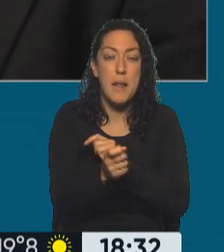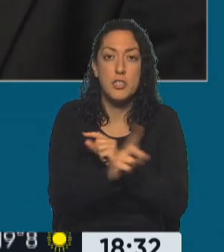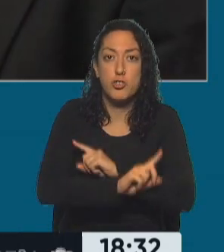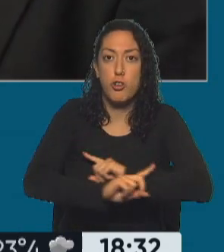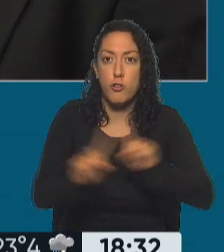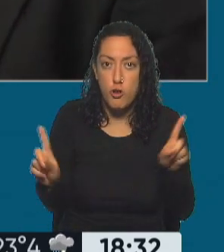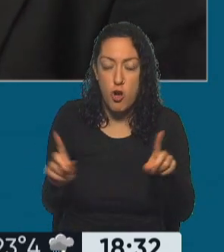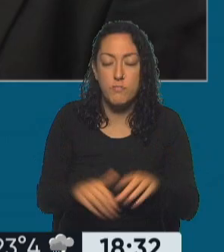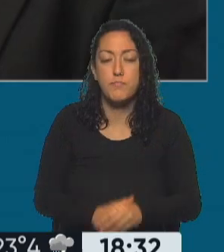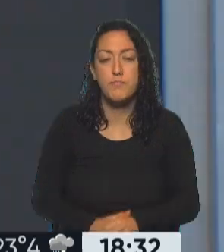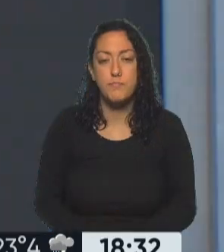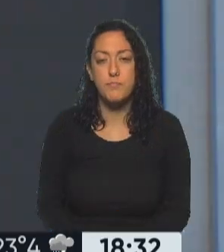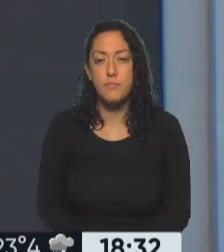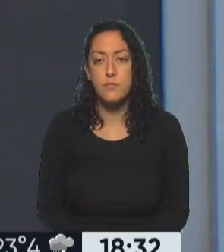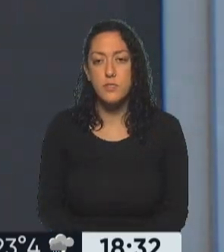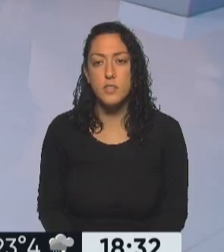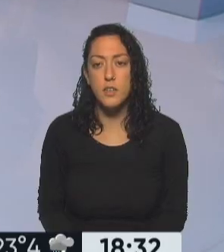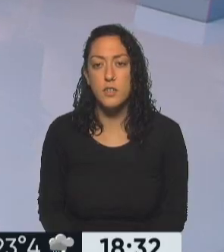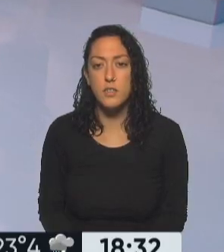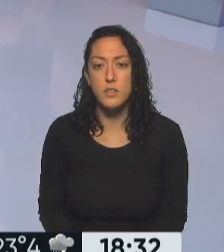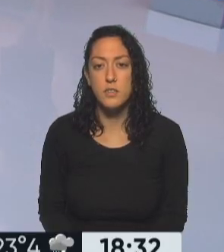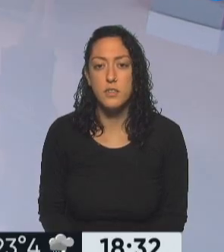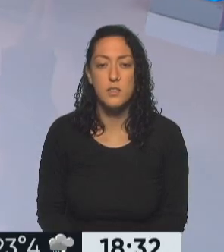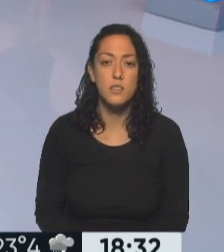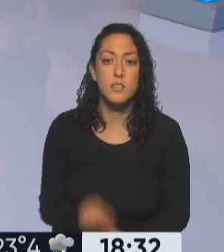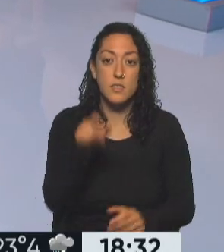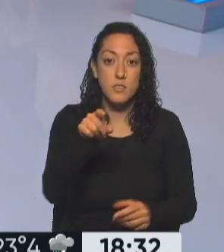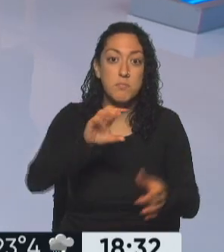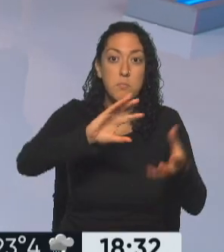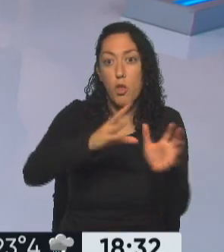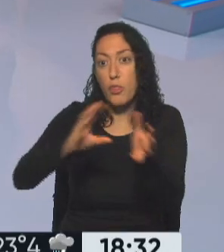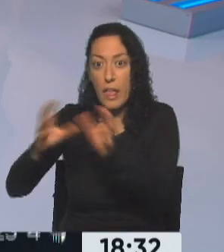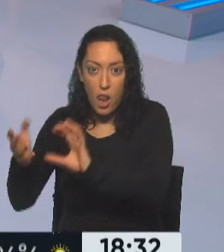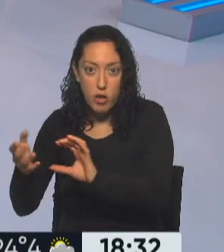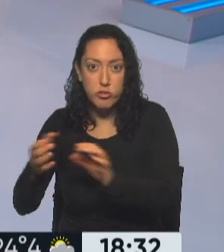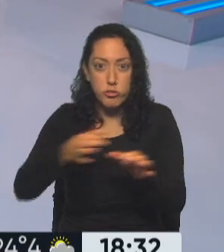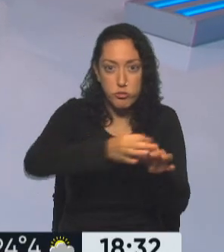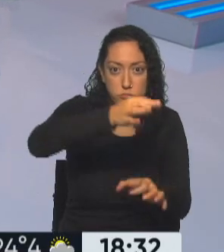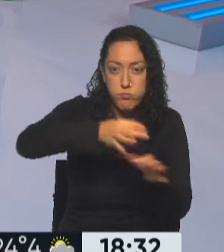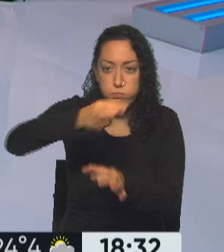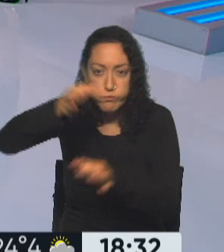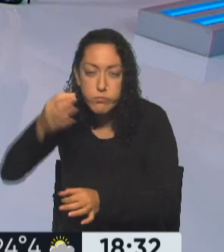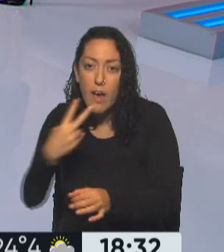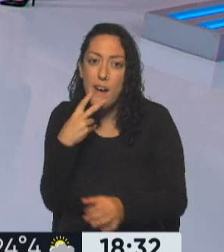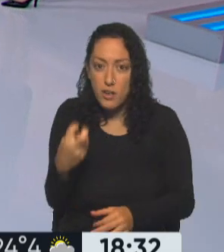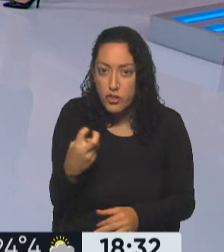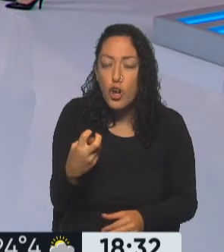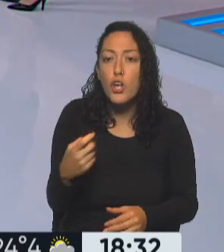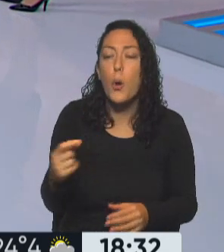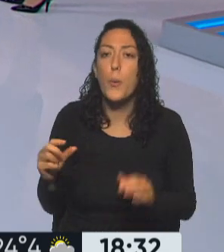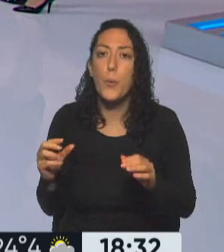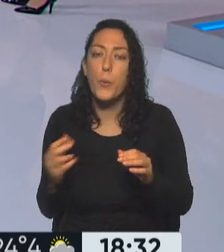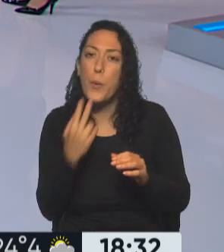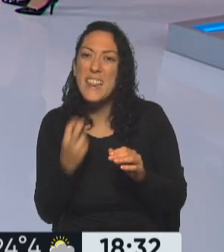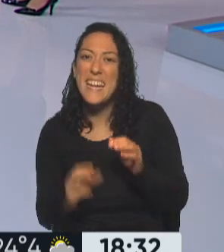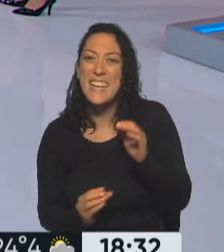y de tabaco tradicional. Ahí estamos viendo unos modelos, ¿no? Este es el dispositivo, que es un dispositivo electrónico que tiene batería, que se